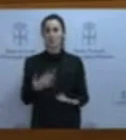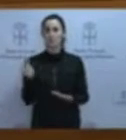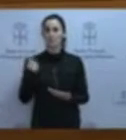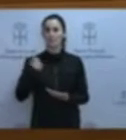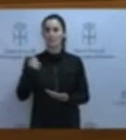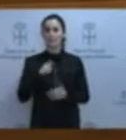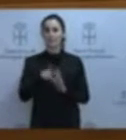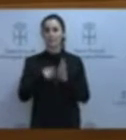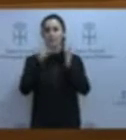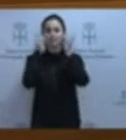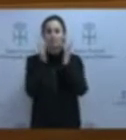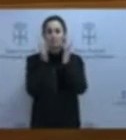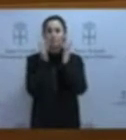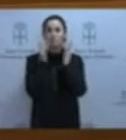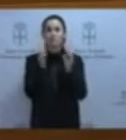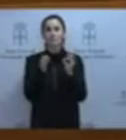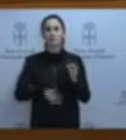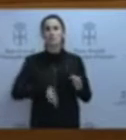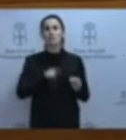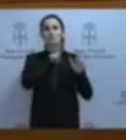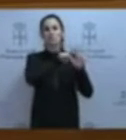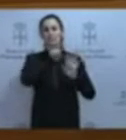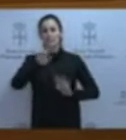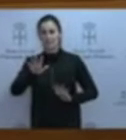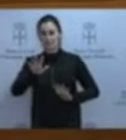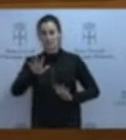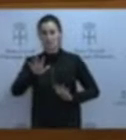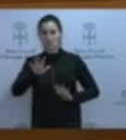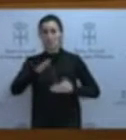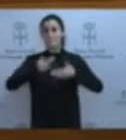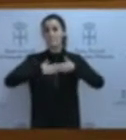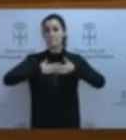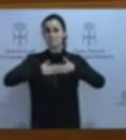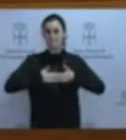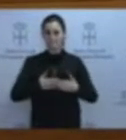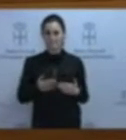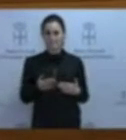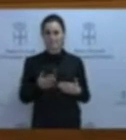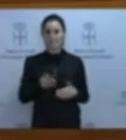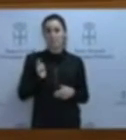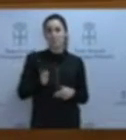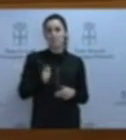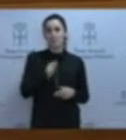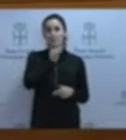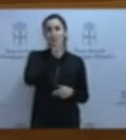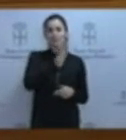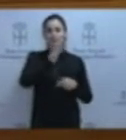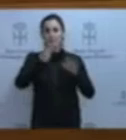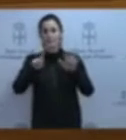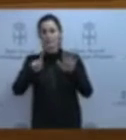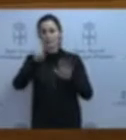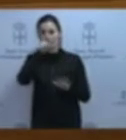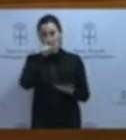pensión íntegra exige tener una edad de 65 años como mínimo y haber cotizado 36 años como